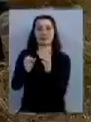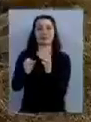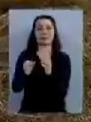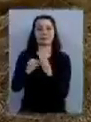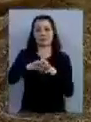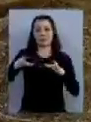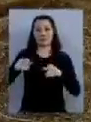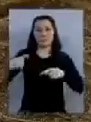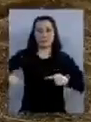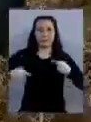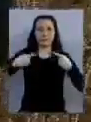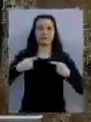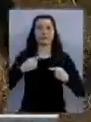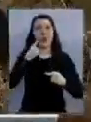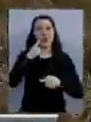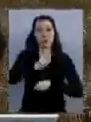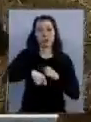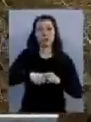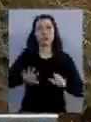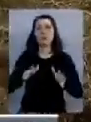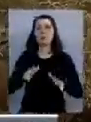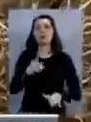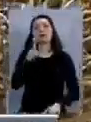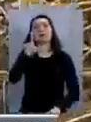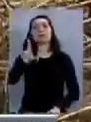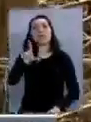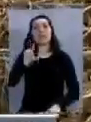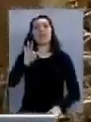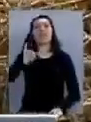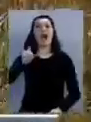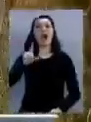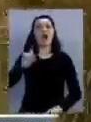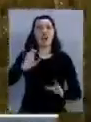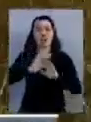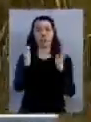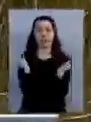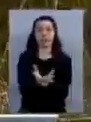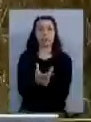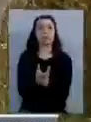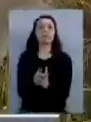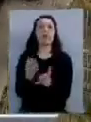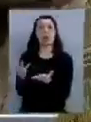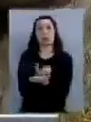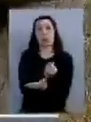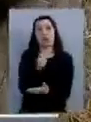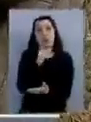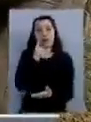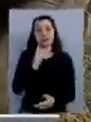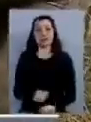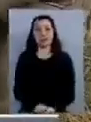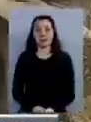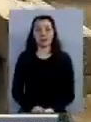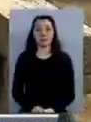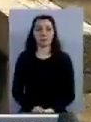coloso. Don Pedro consigue armar en promedio 7 fajos diarios. Así molda su sueldo. Ahora lo